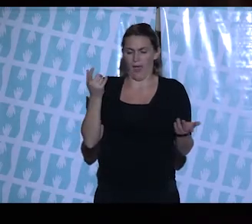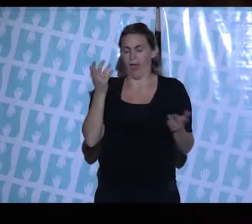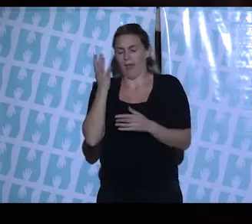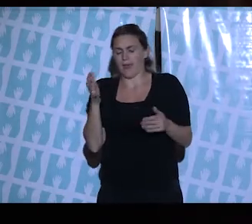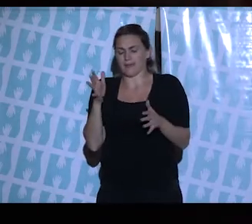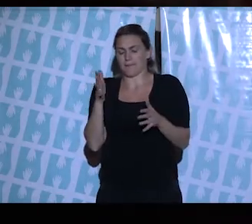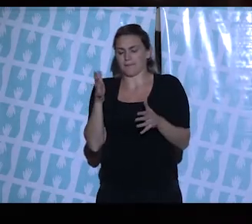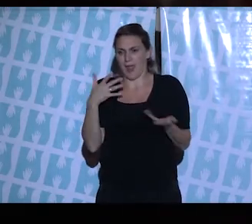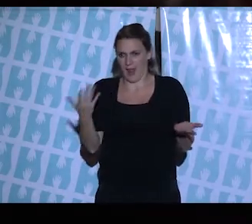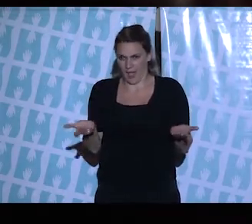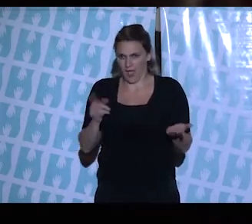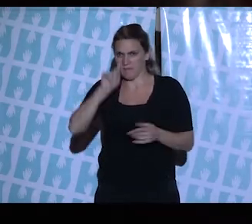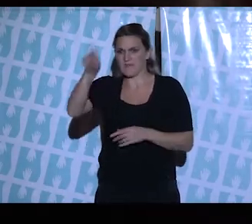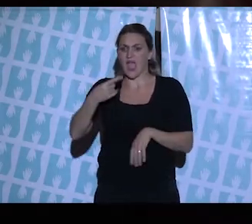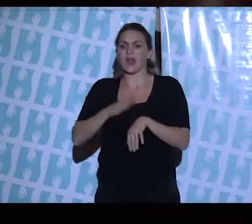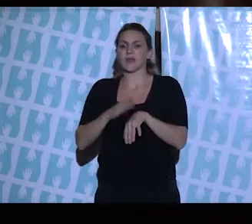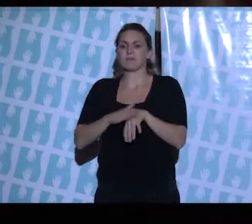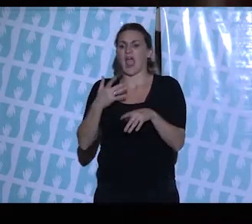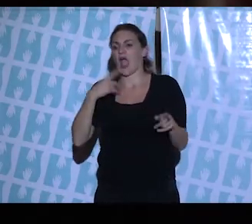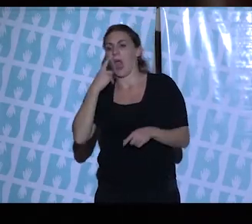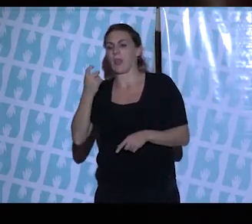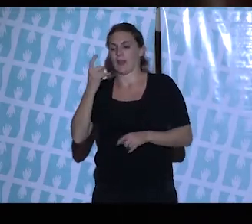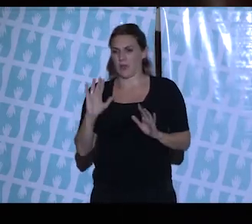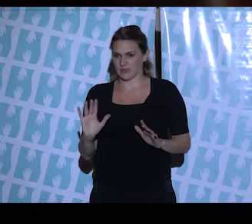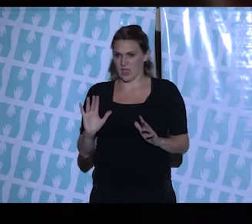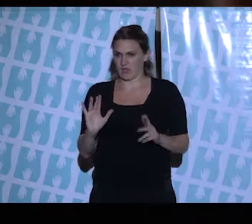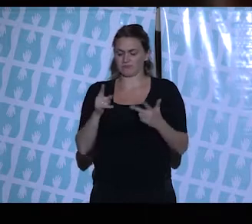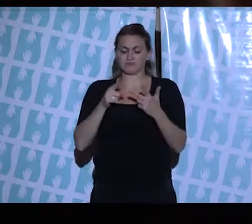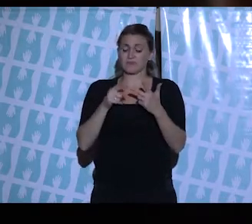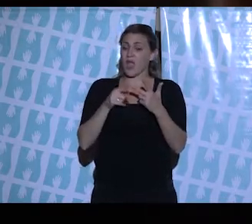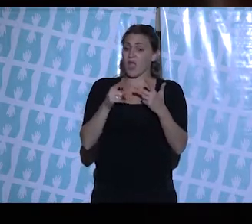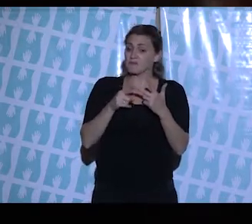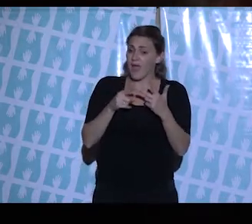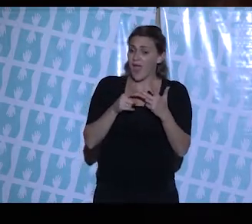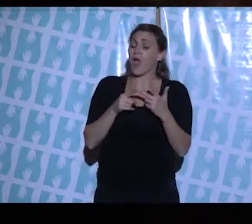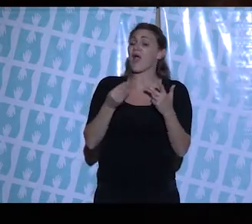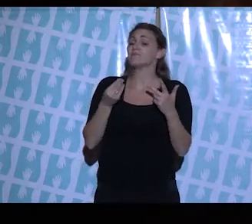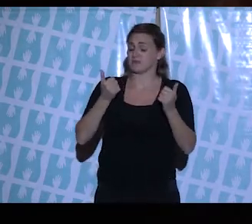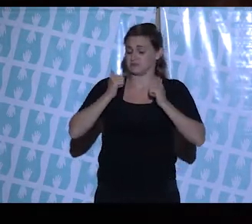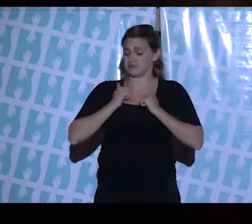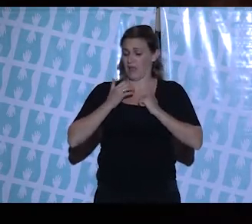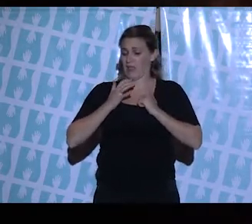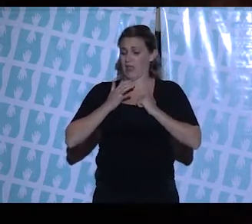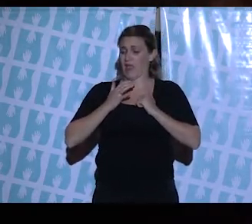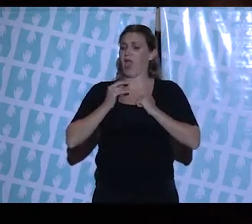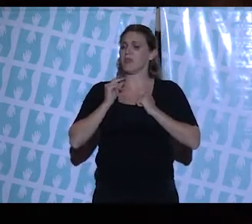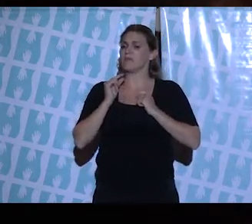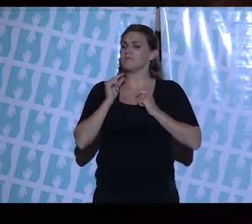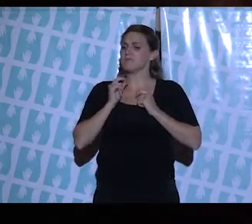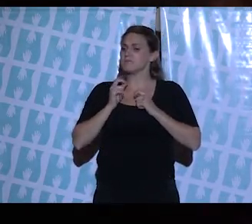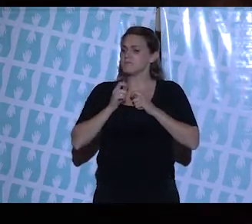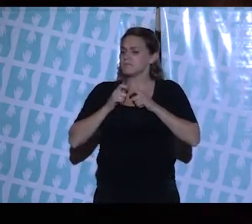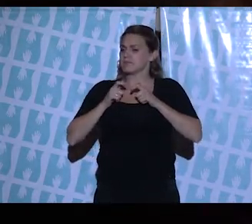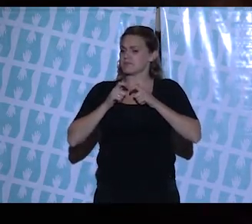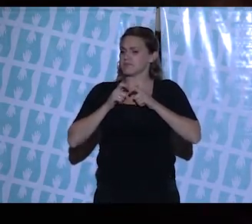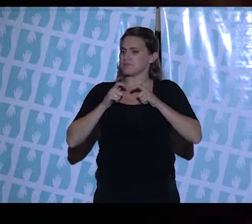diagnóstico es que sea lentamente progresivo. Y es muy común que los pacientes, cuando vienen a la consulta, digan,